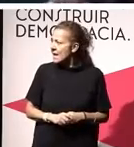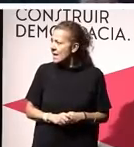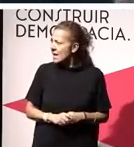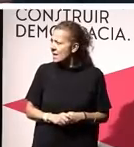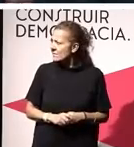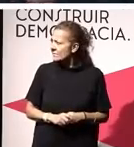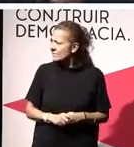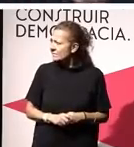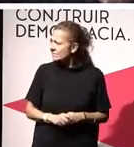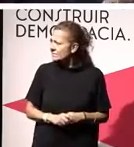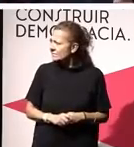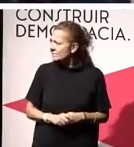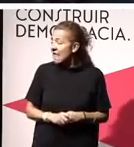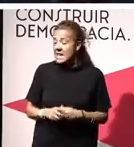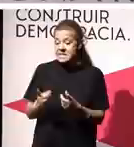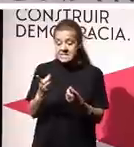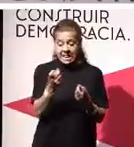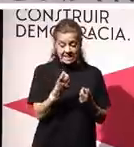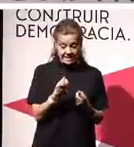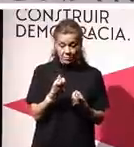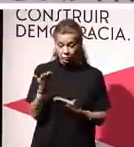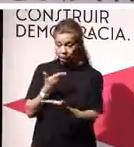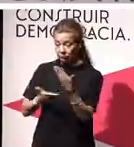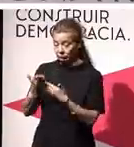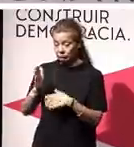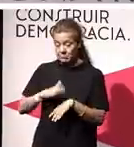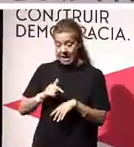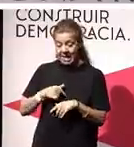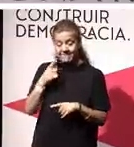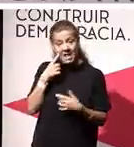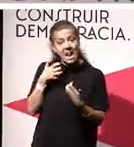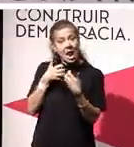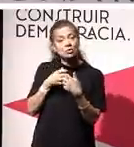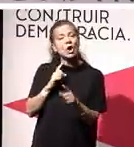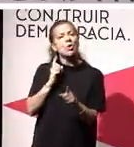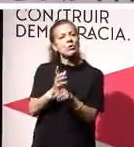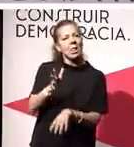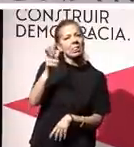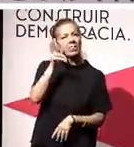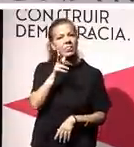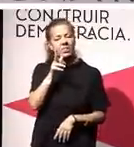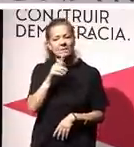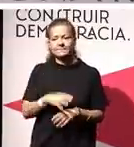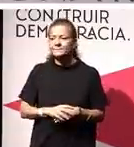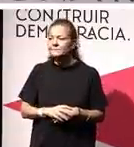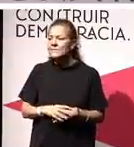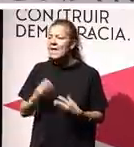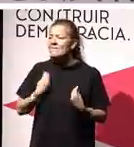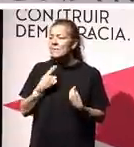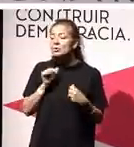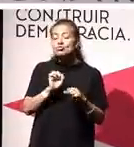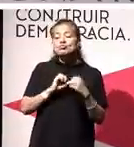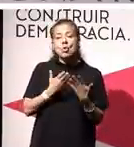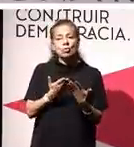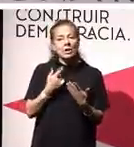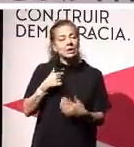Nos vamos a necesitar para encarar la lucha contra los privilegiados entre los privilegiados. Vivimos en un mundo